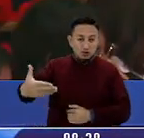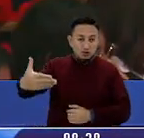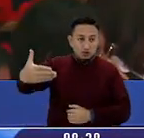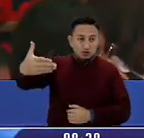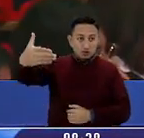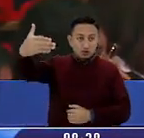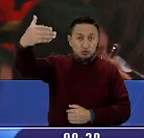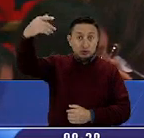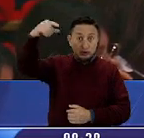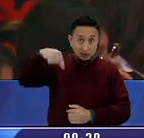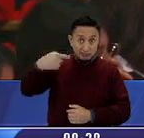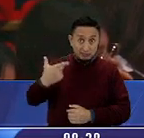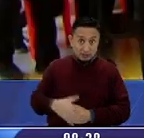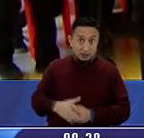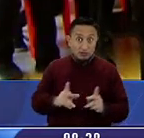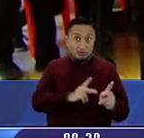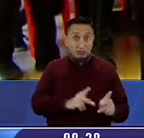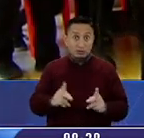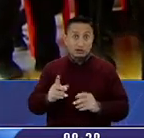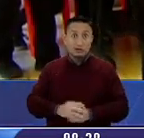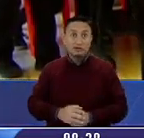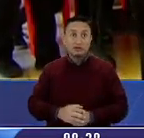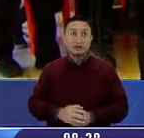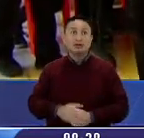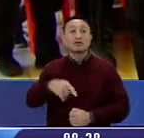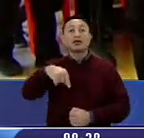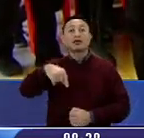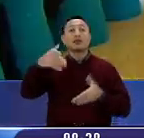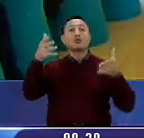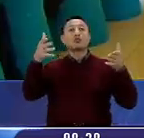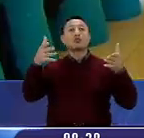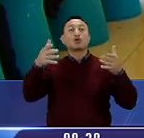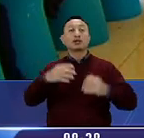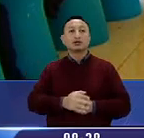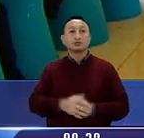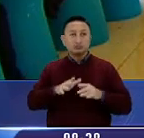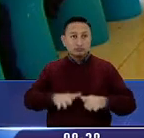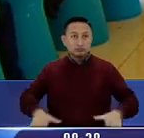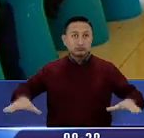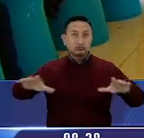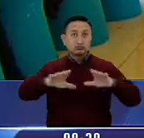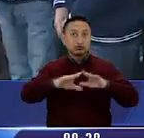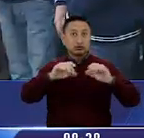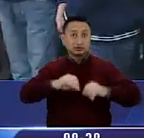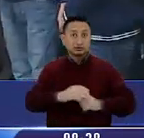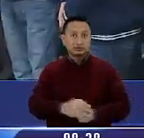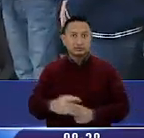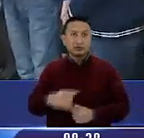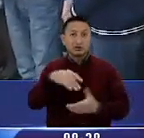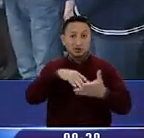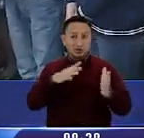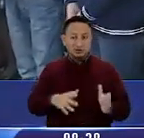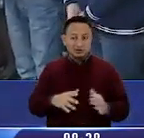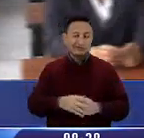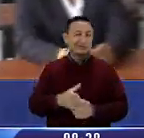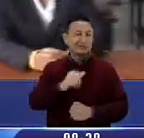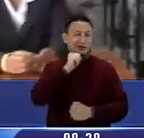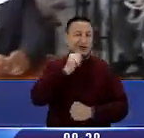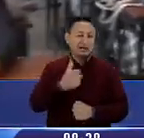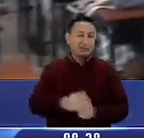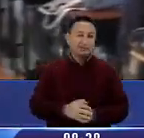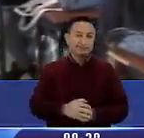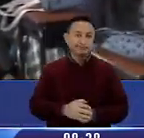los preparen para la vida. Para educadores del país, estos espacios les quedarían debiendo a los estudiantes. Y es que